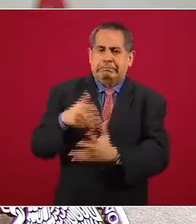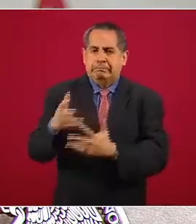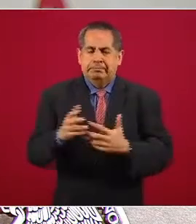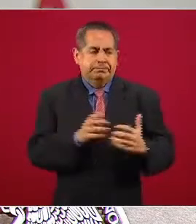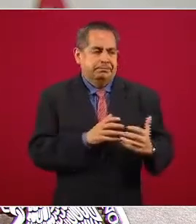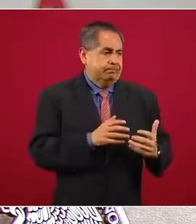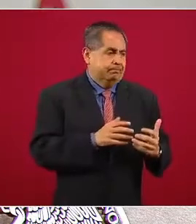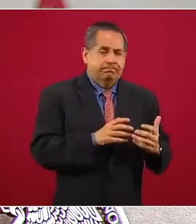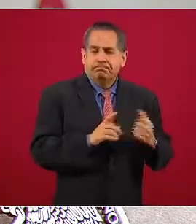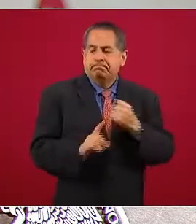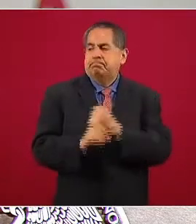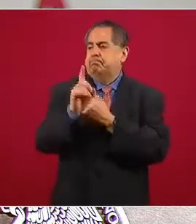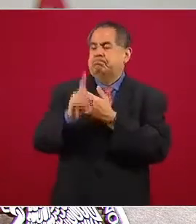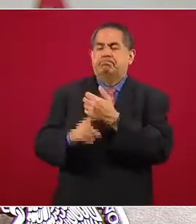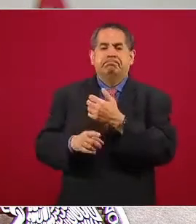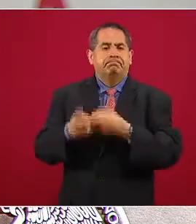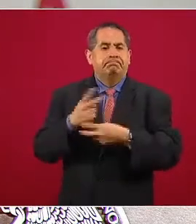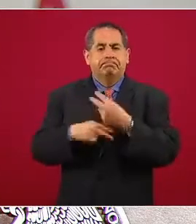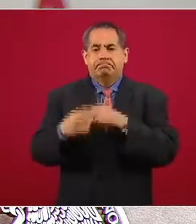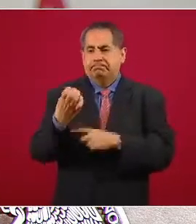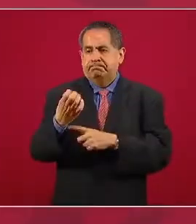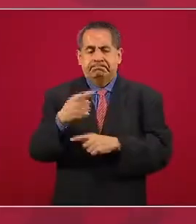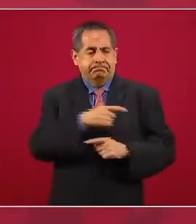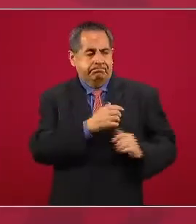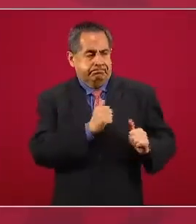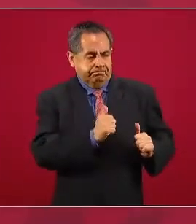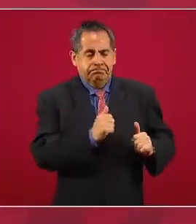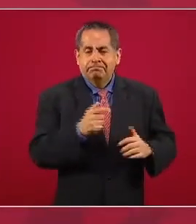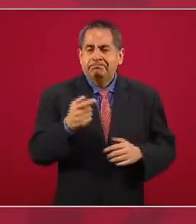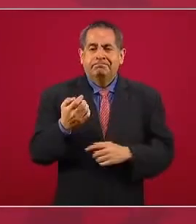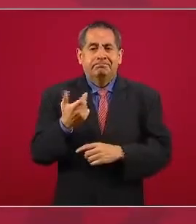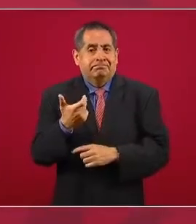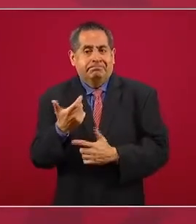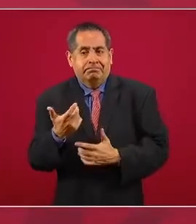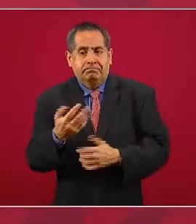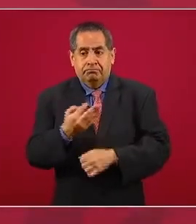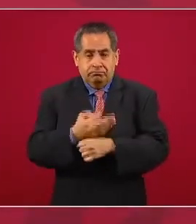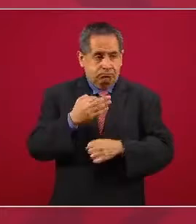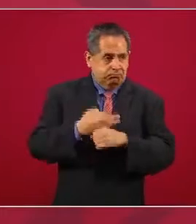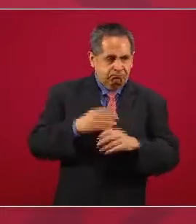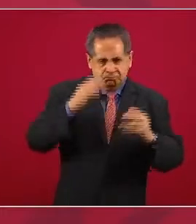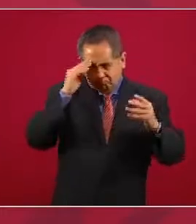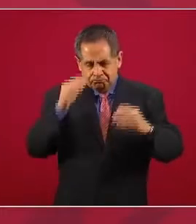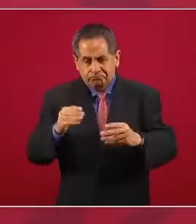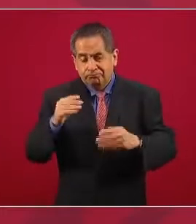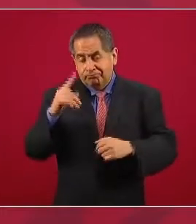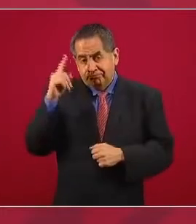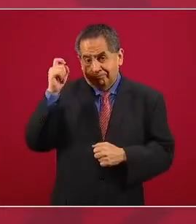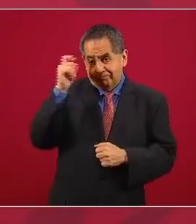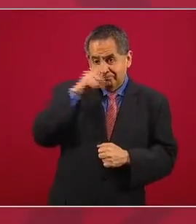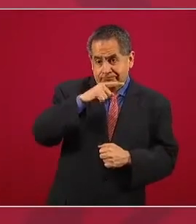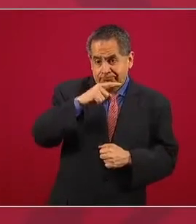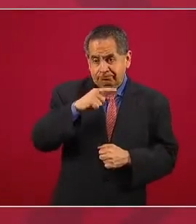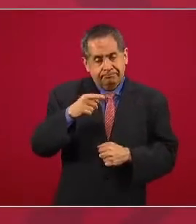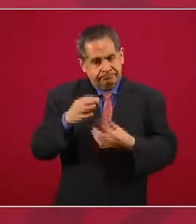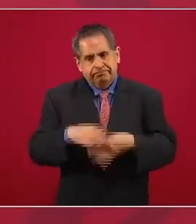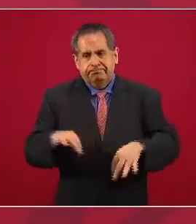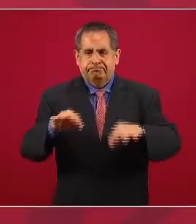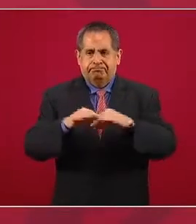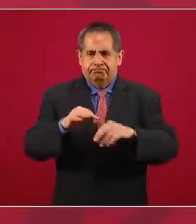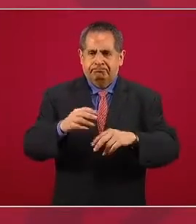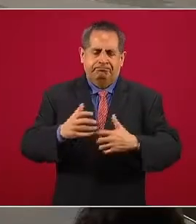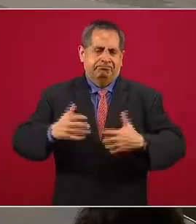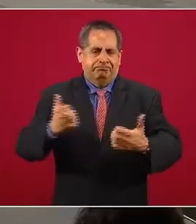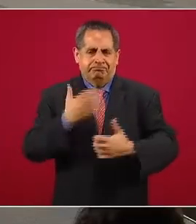provocó un problema económico. Hacerlo en este momento tan difícil creo que adquiere mucho mayor